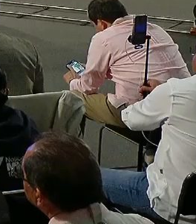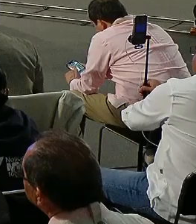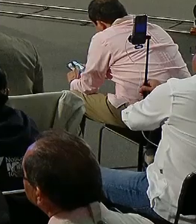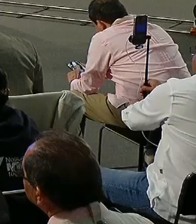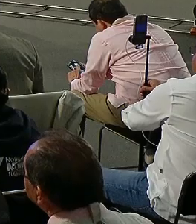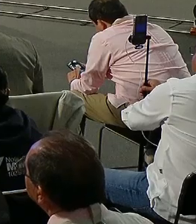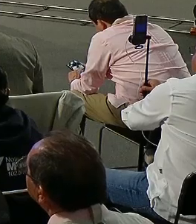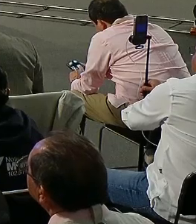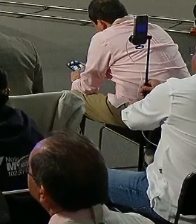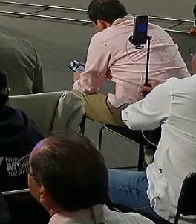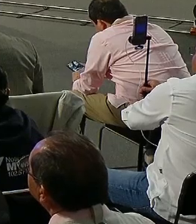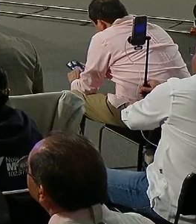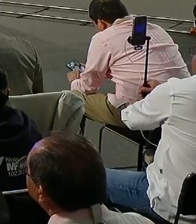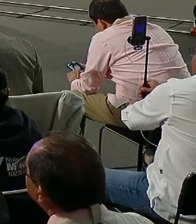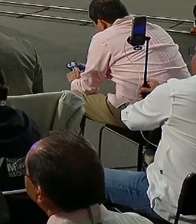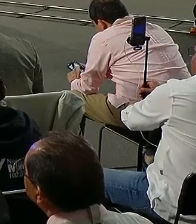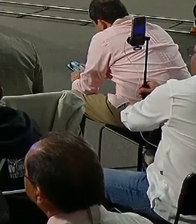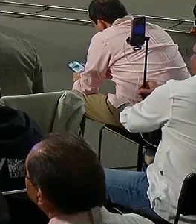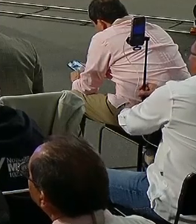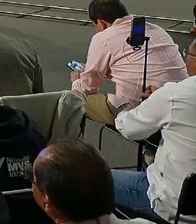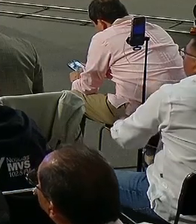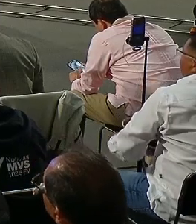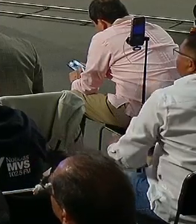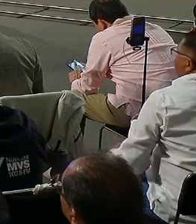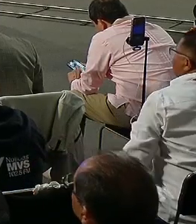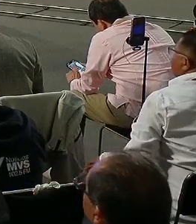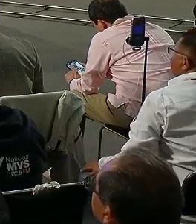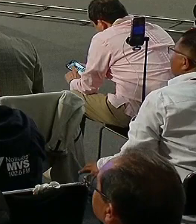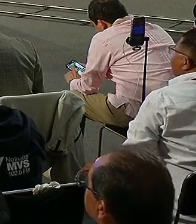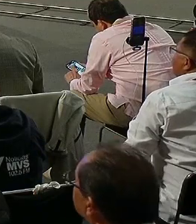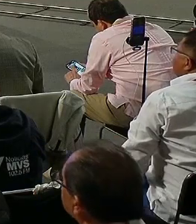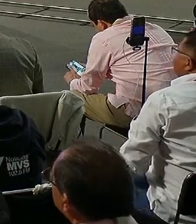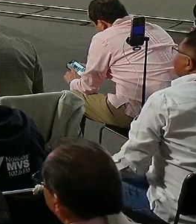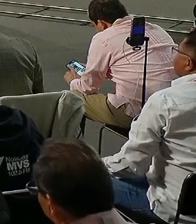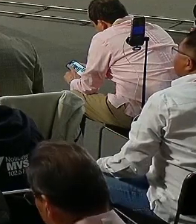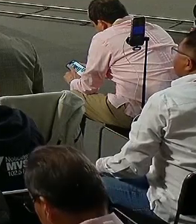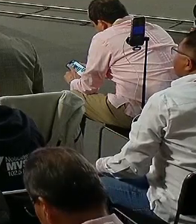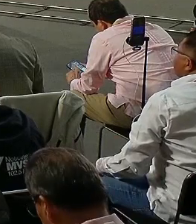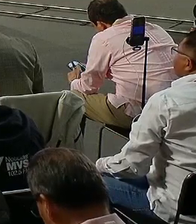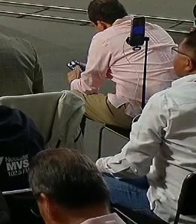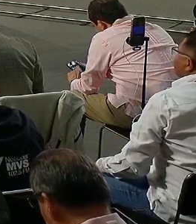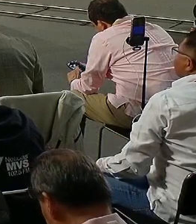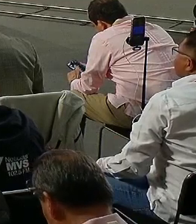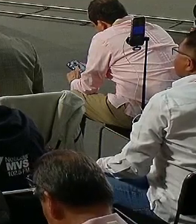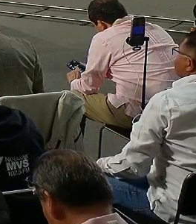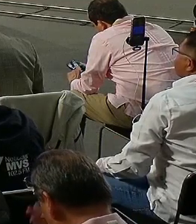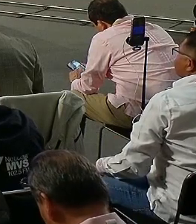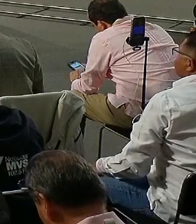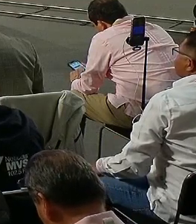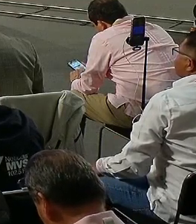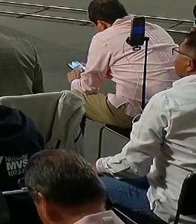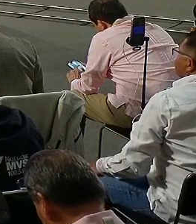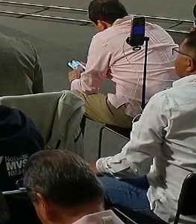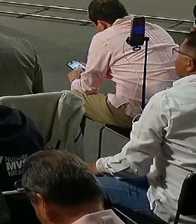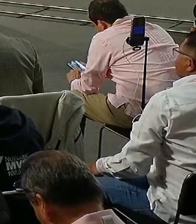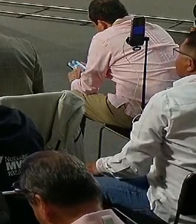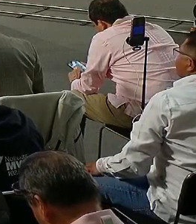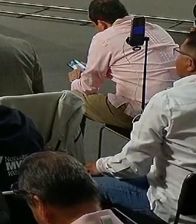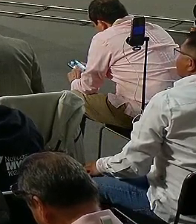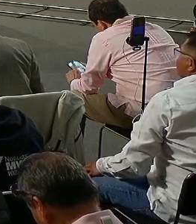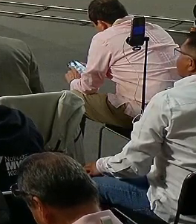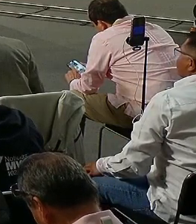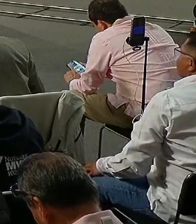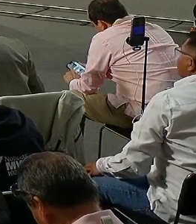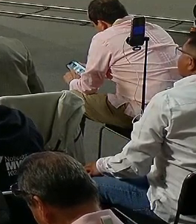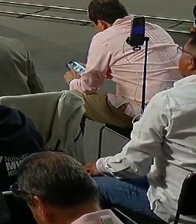Así podría verse la proyección de la integración del Senado, ya concluido el PREP y sabiendo cuáles